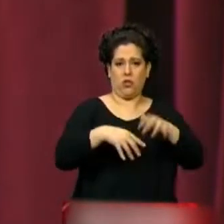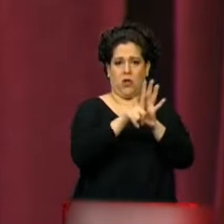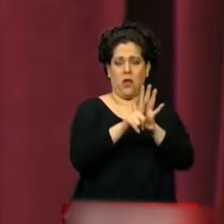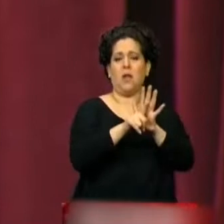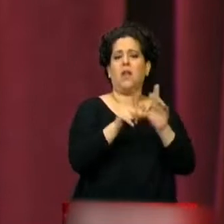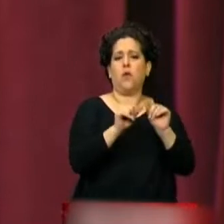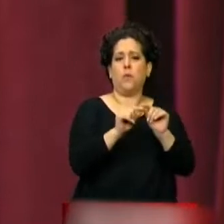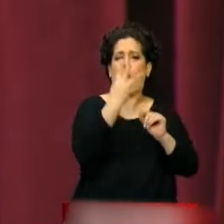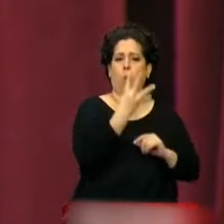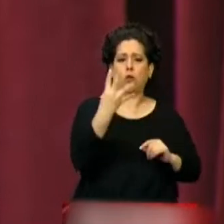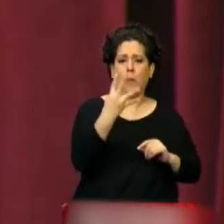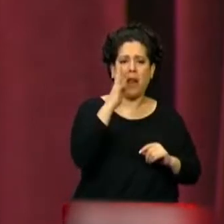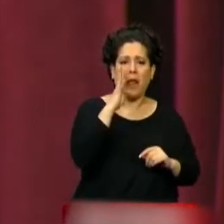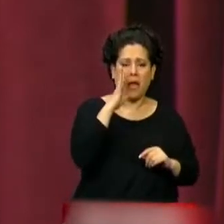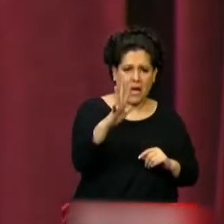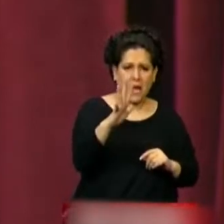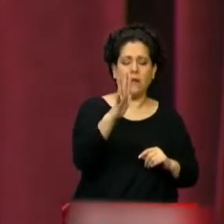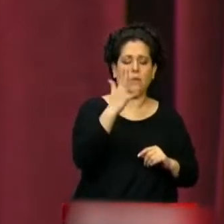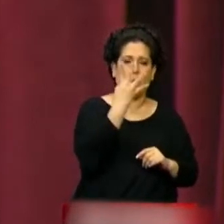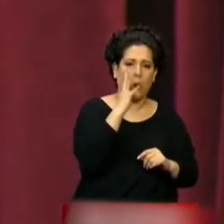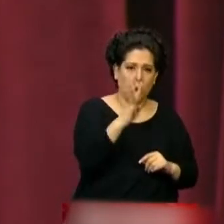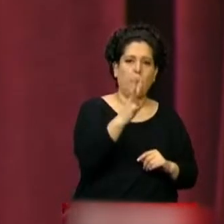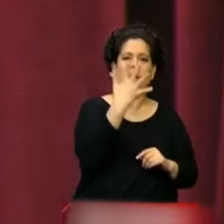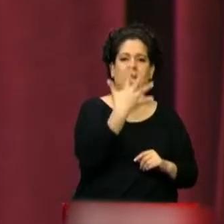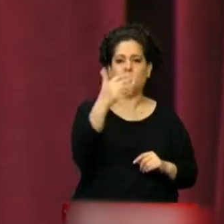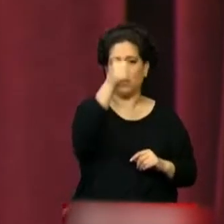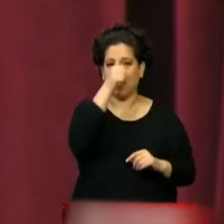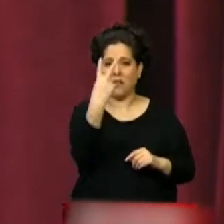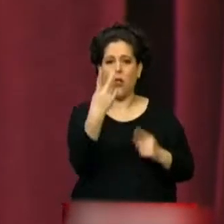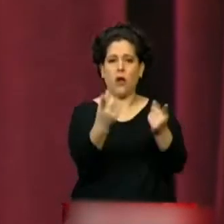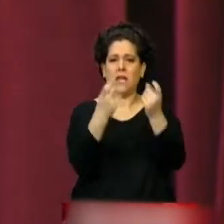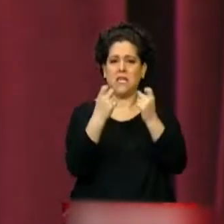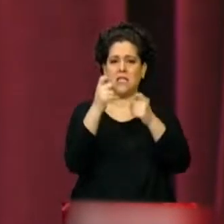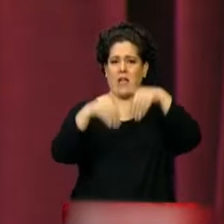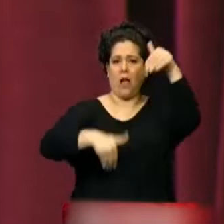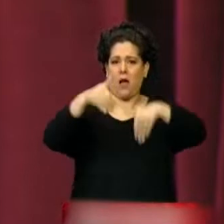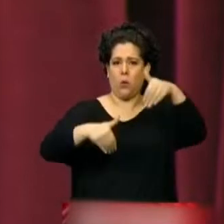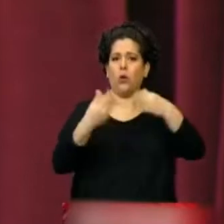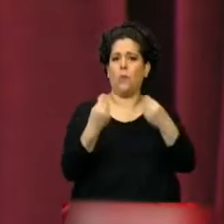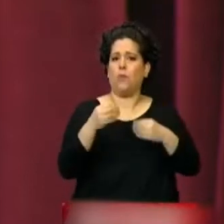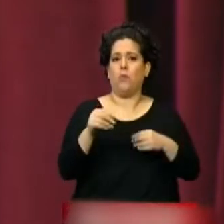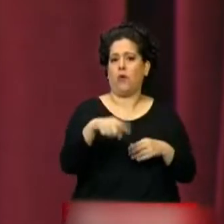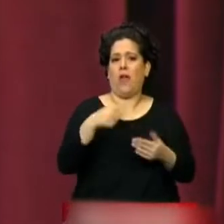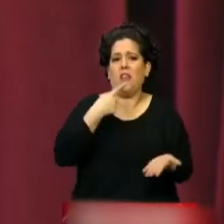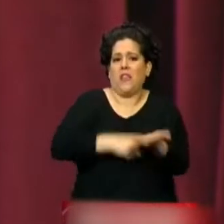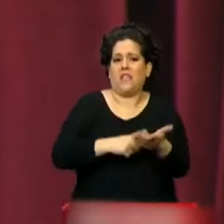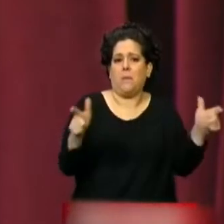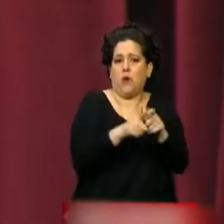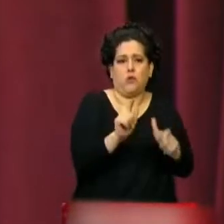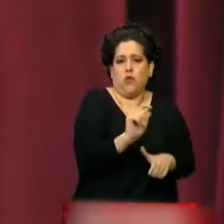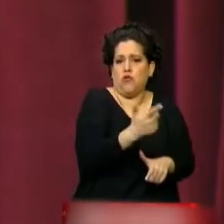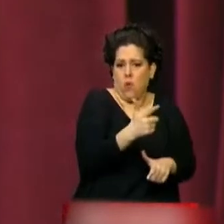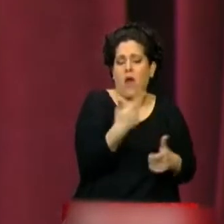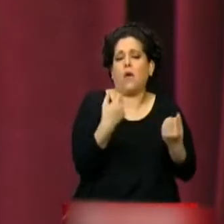buscan aprobar que el feriado del 17 de agosto sea inamovible. La Cámara de Diputados busca este